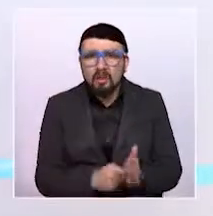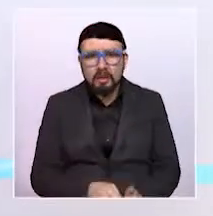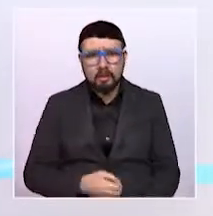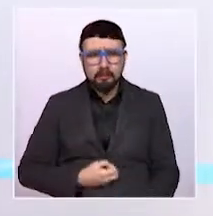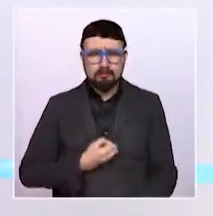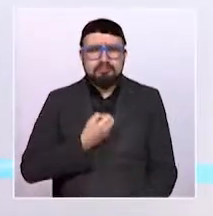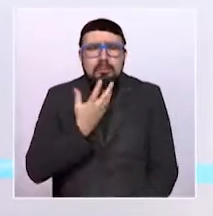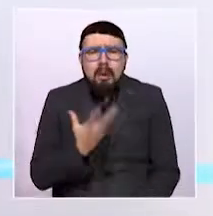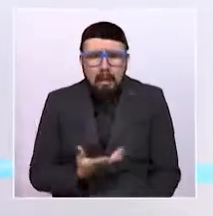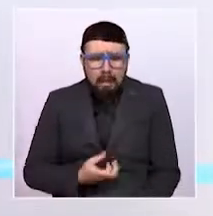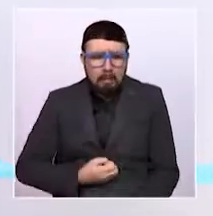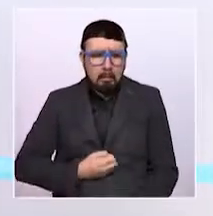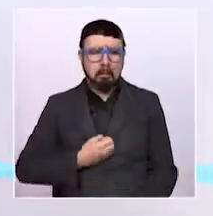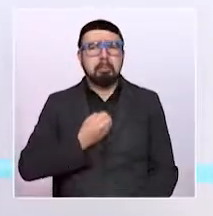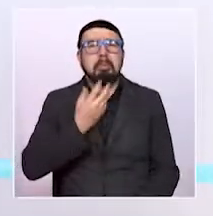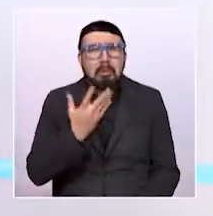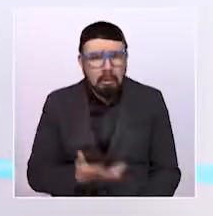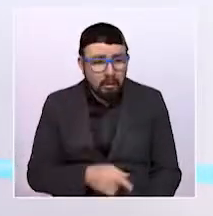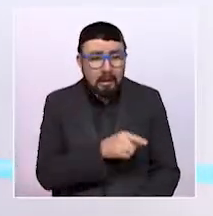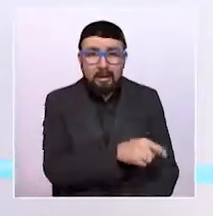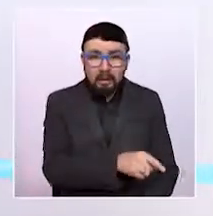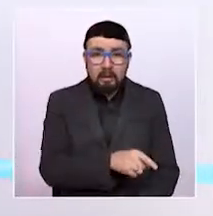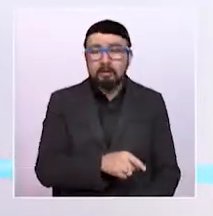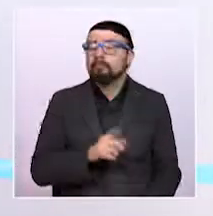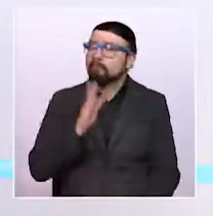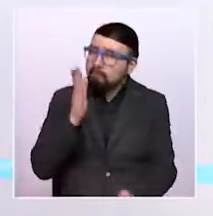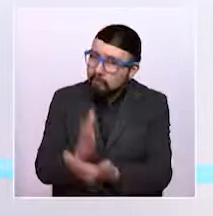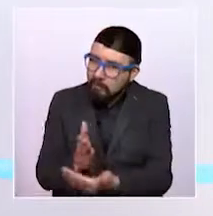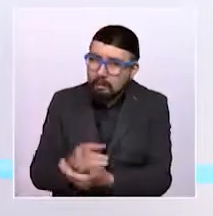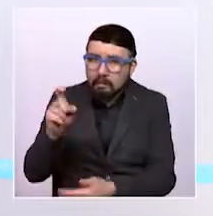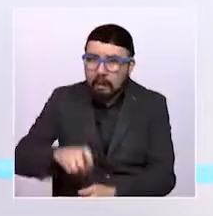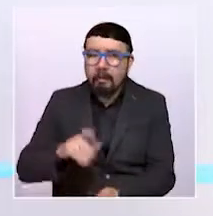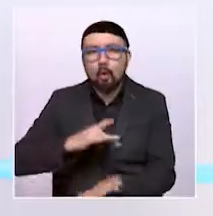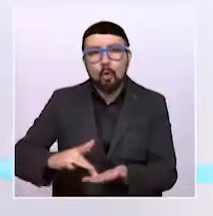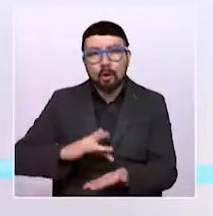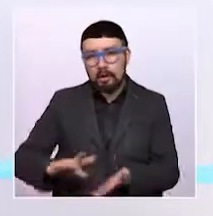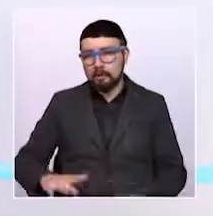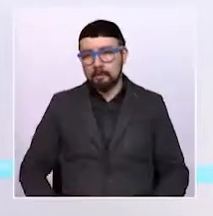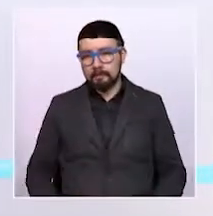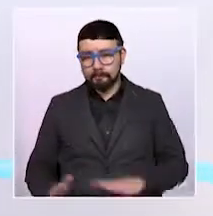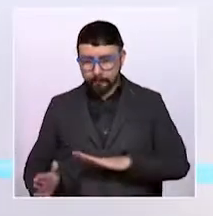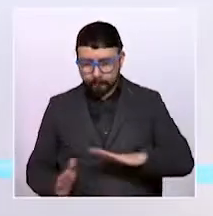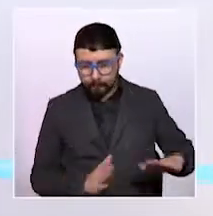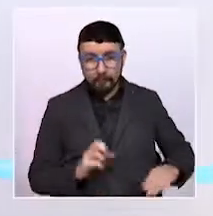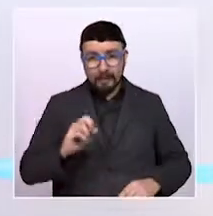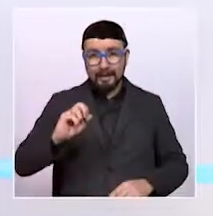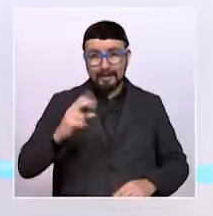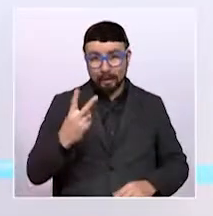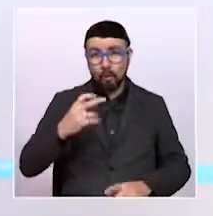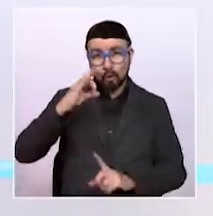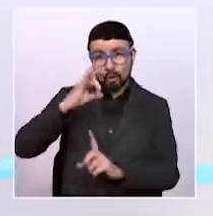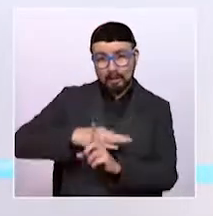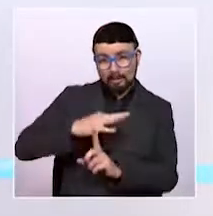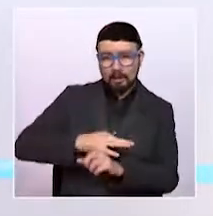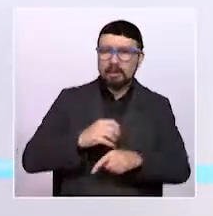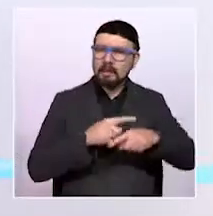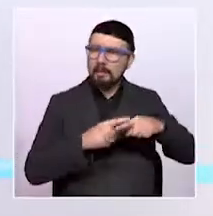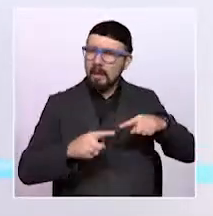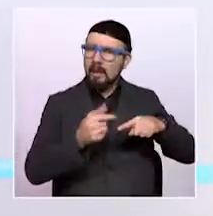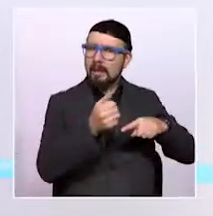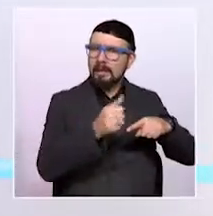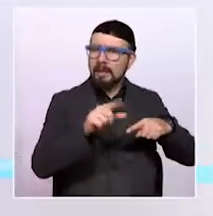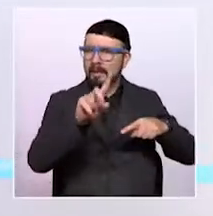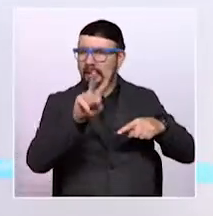pesar de que coma debe de acudir al servicio de urgencias en el segundo trimestre entre la semana 17 a la semana